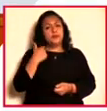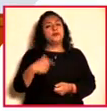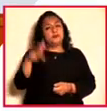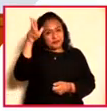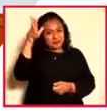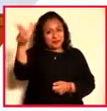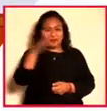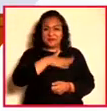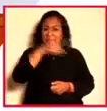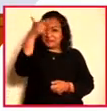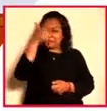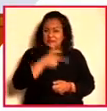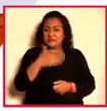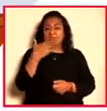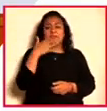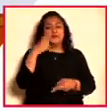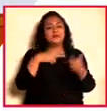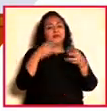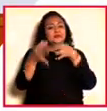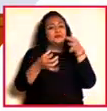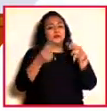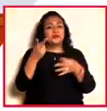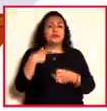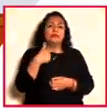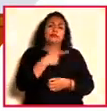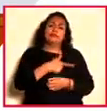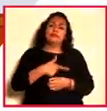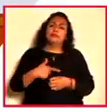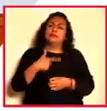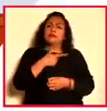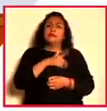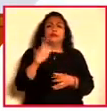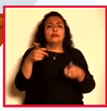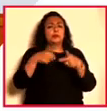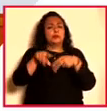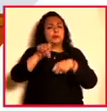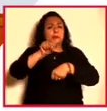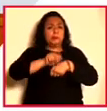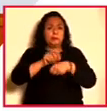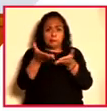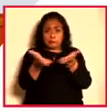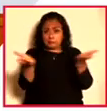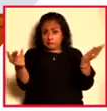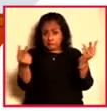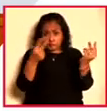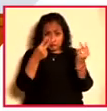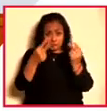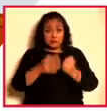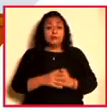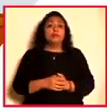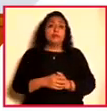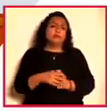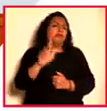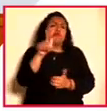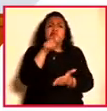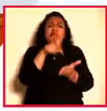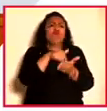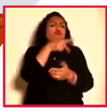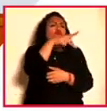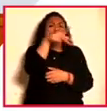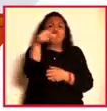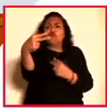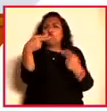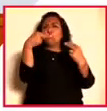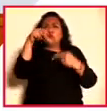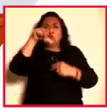¿qué tal? Muy buenas noches, bienvenidos a Noticias 22. Qué gusto poder iniciar la semana en compañía de ustedes desde donde quiera que nos estén viendo en esta